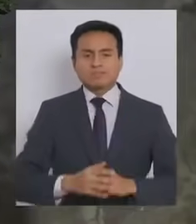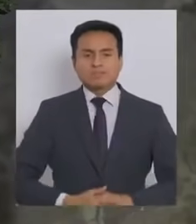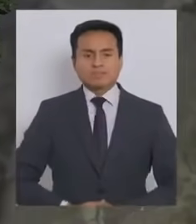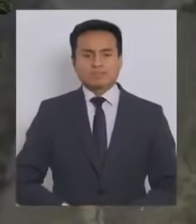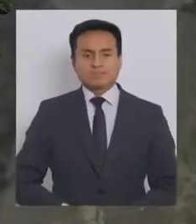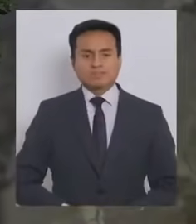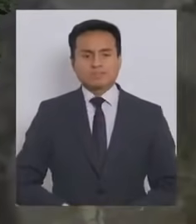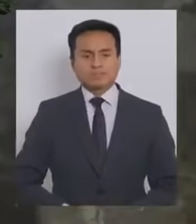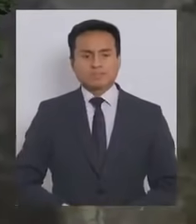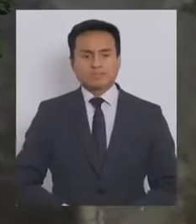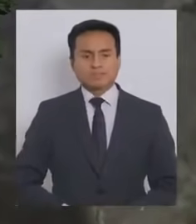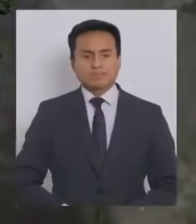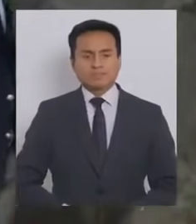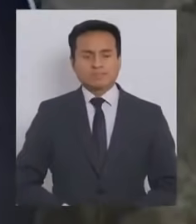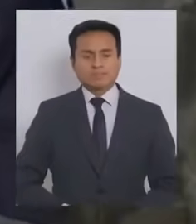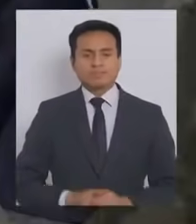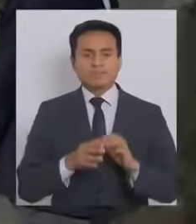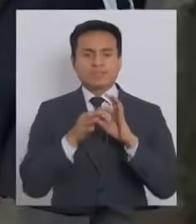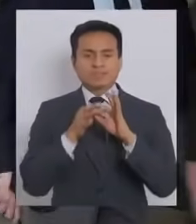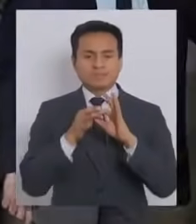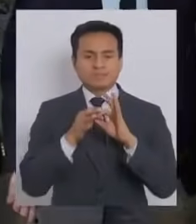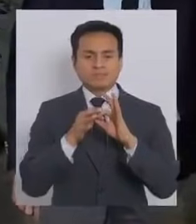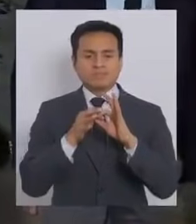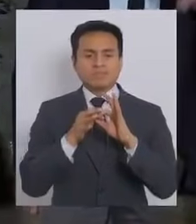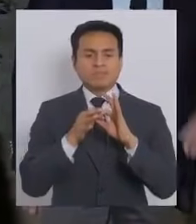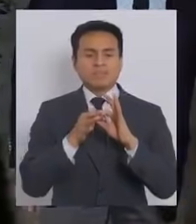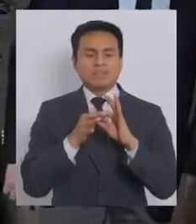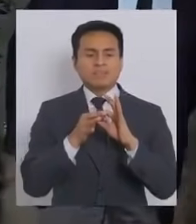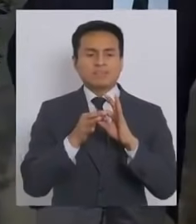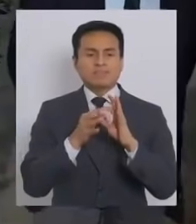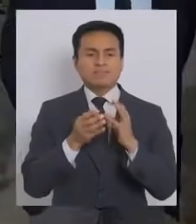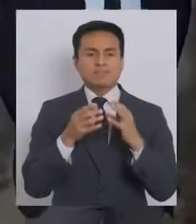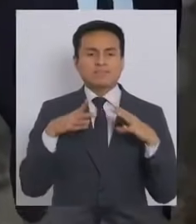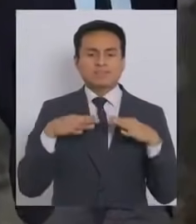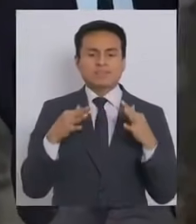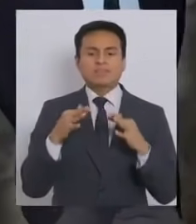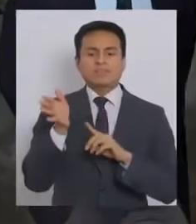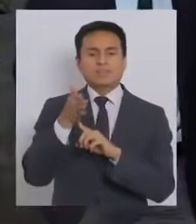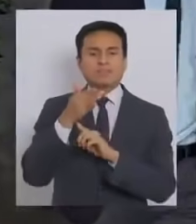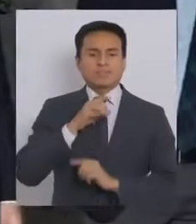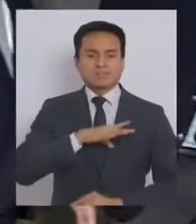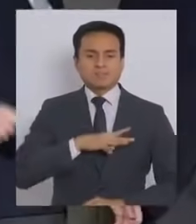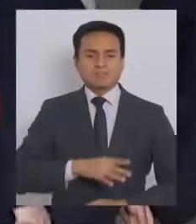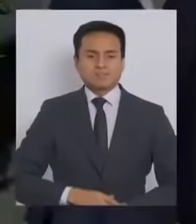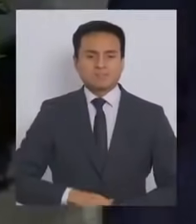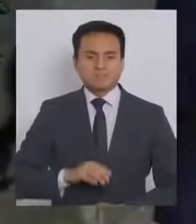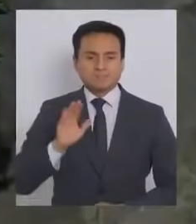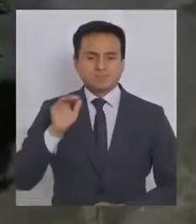Ahora sí, muchas gracias y que tengan unas muy felices fiestas patrias.